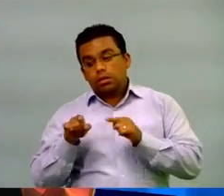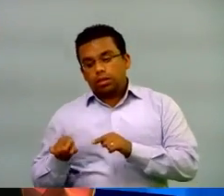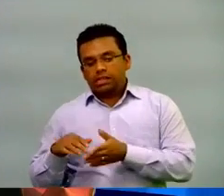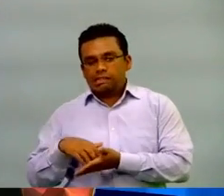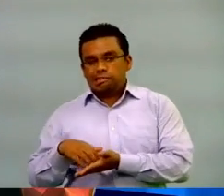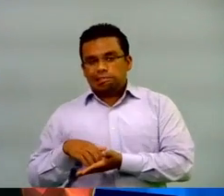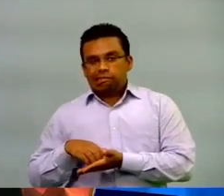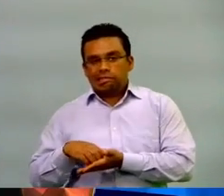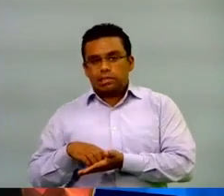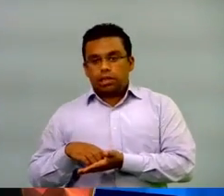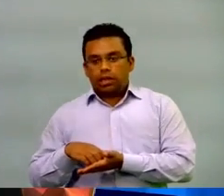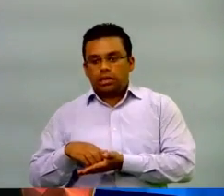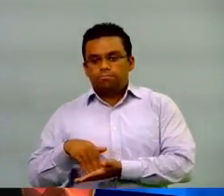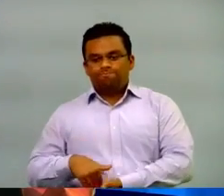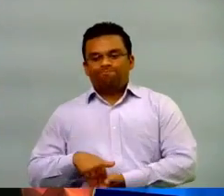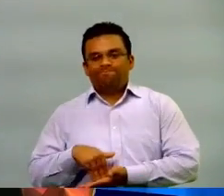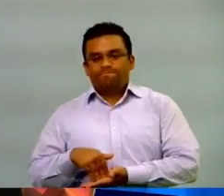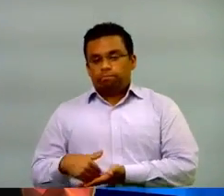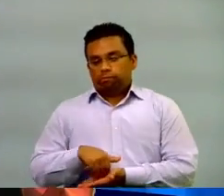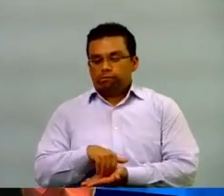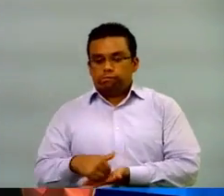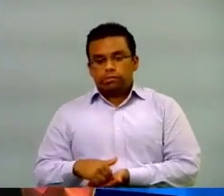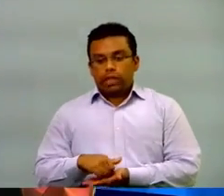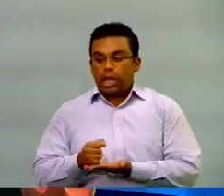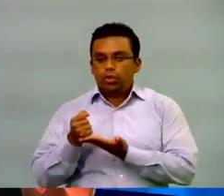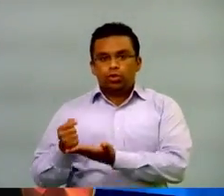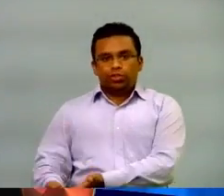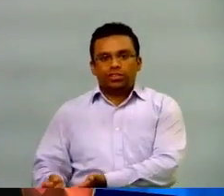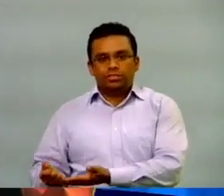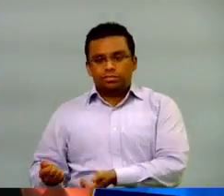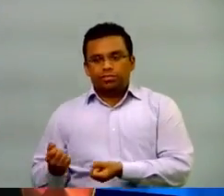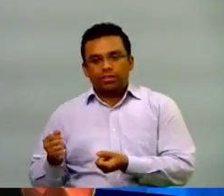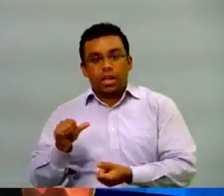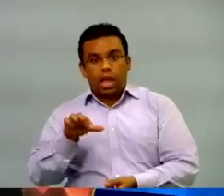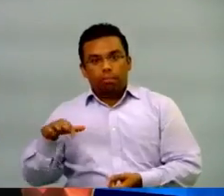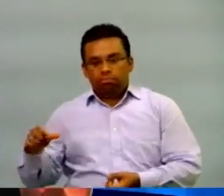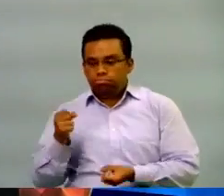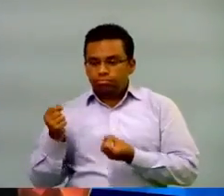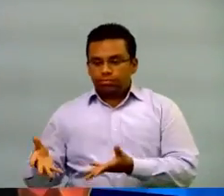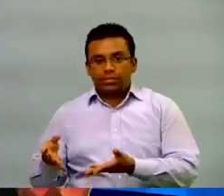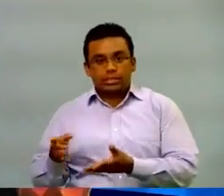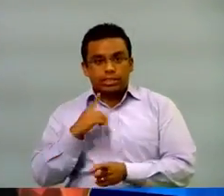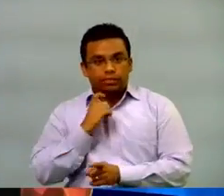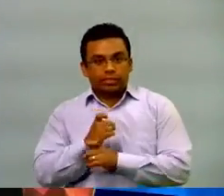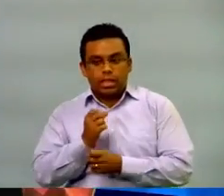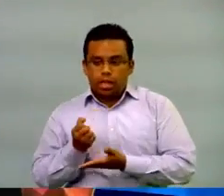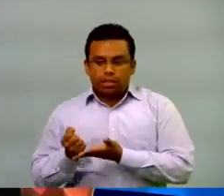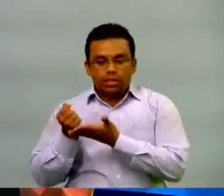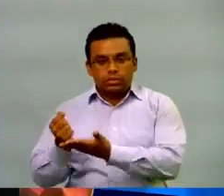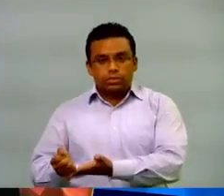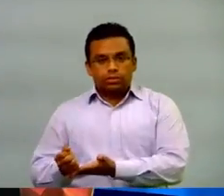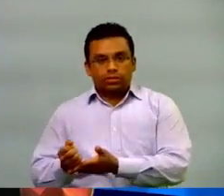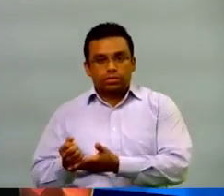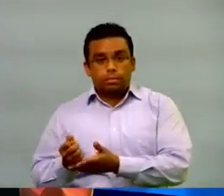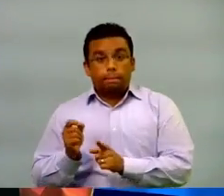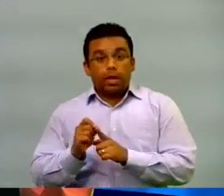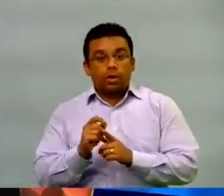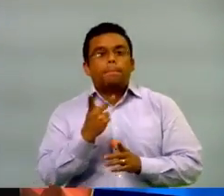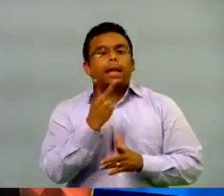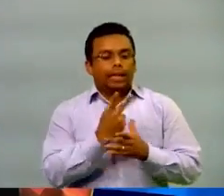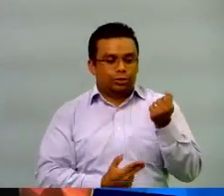anime a fortalecer aquellas áreas que para él son difíciles. No podemos desligar porque entonces, digamos, lo utilizaríamos